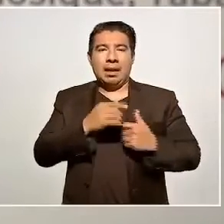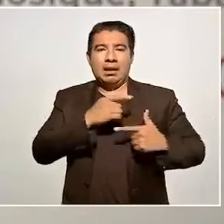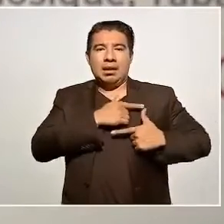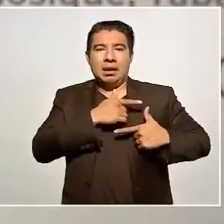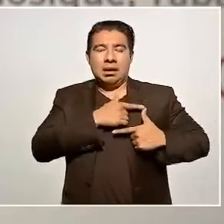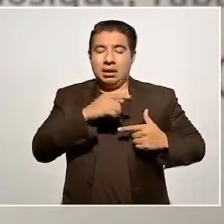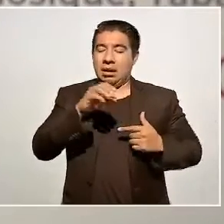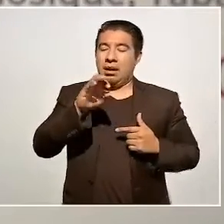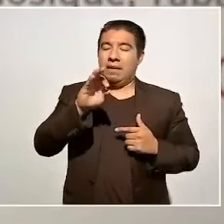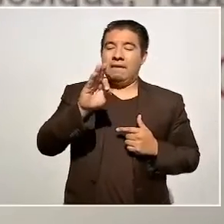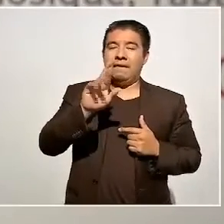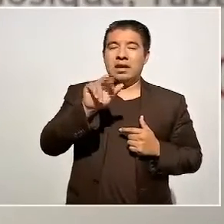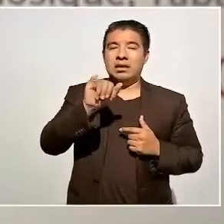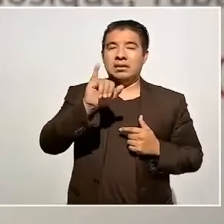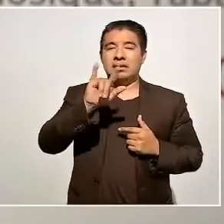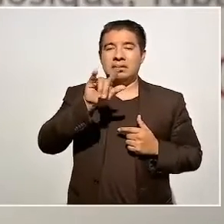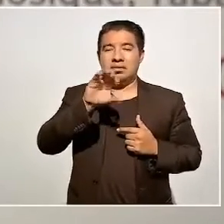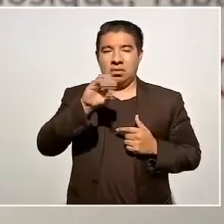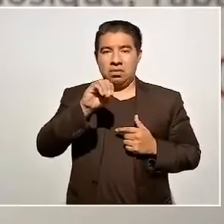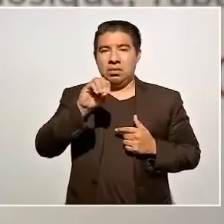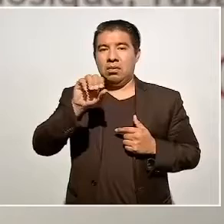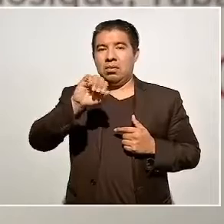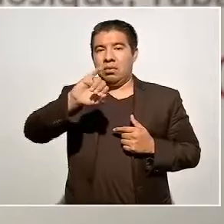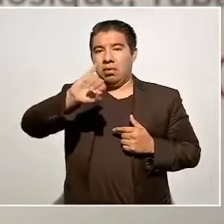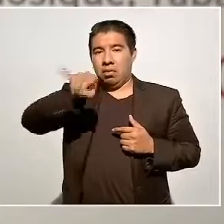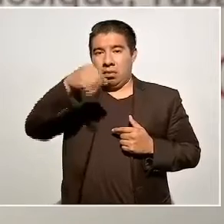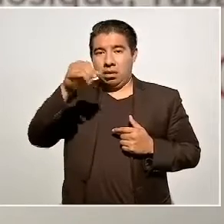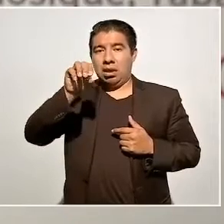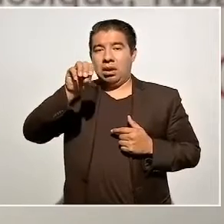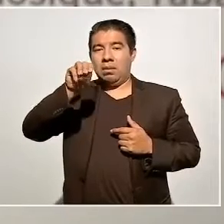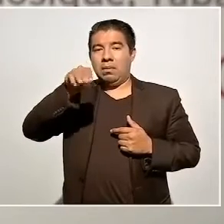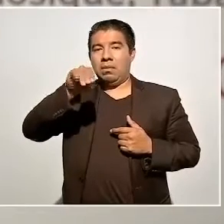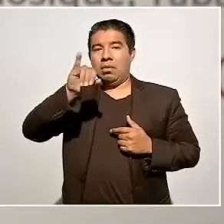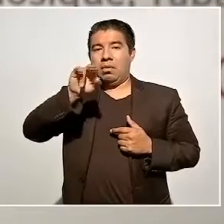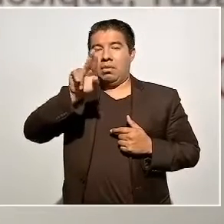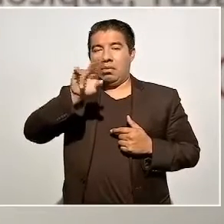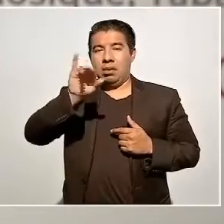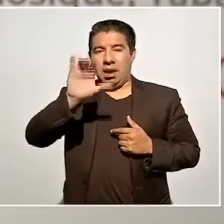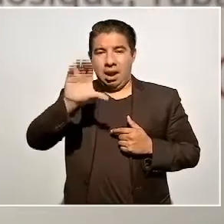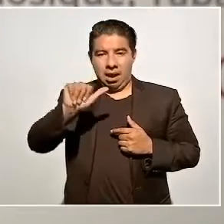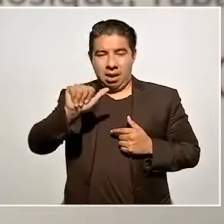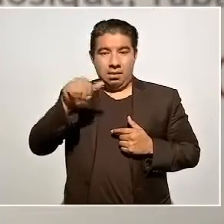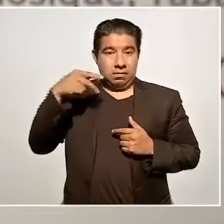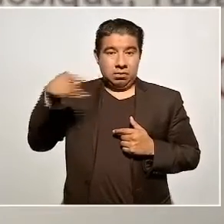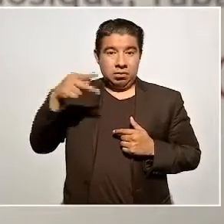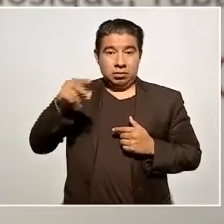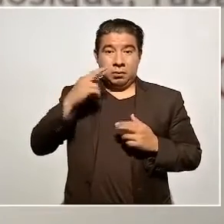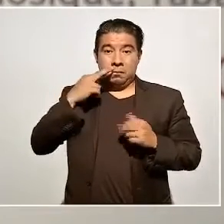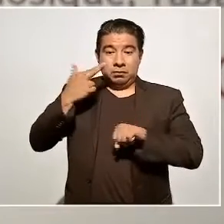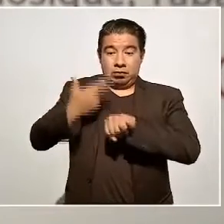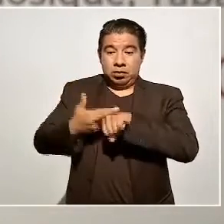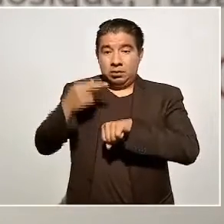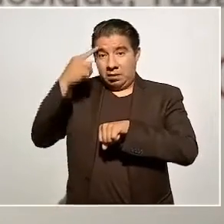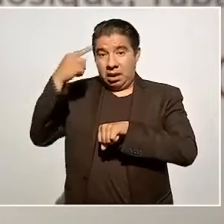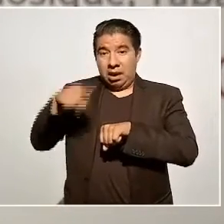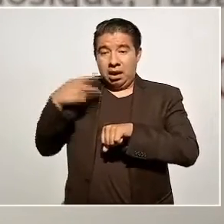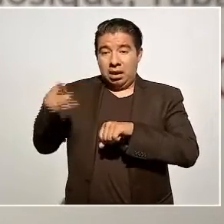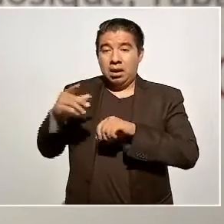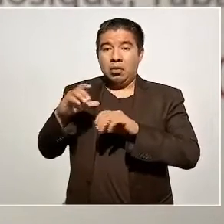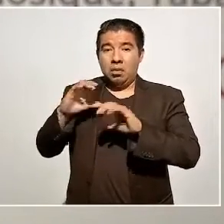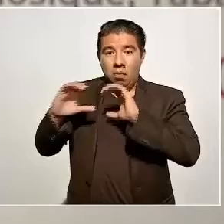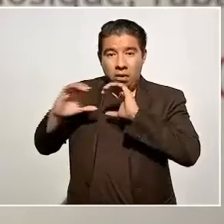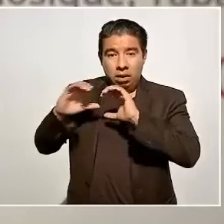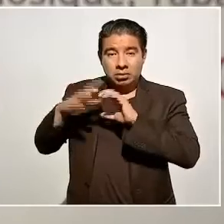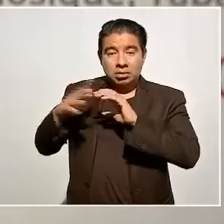Francisco J. Mújica, que fue secretario de Comunicaciones del general Lázaro Cárdenas en